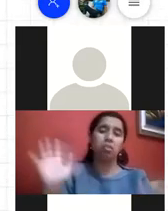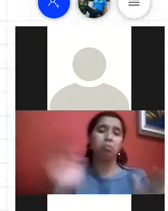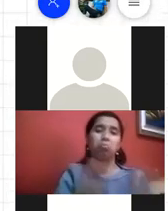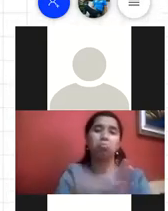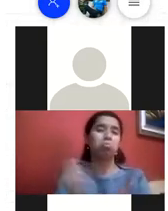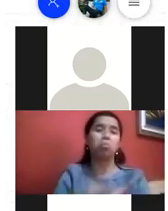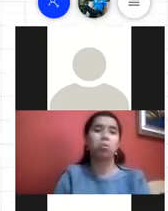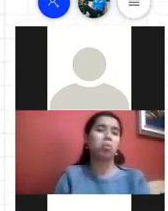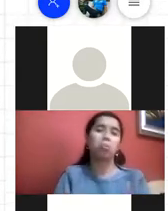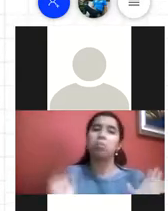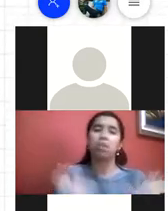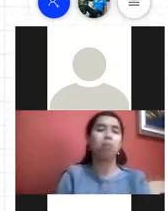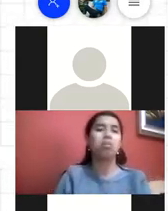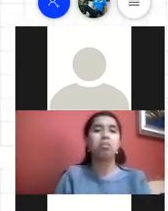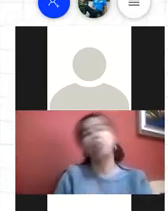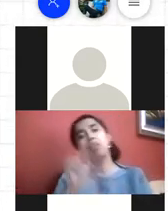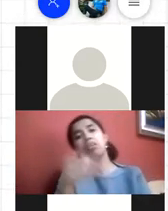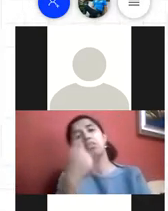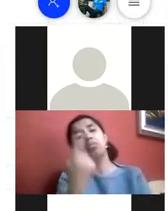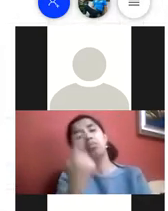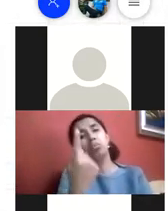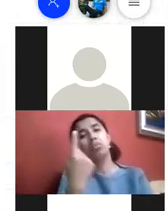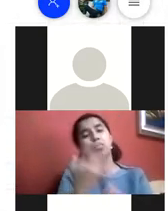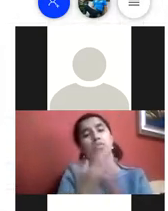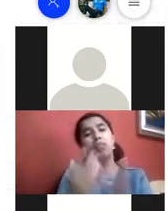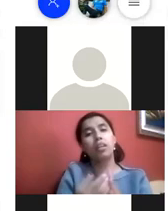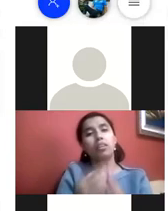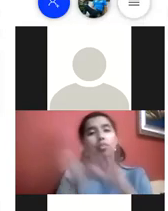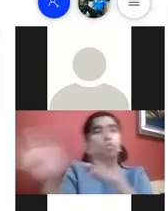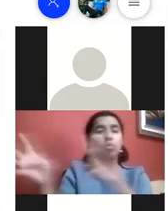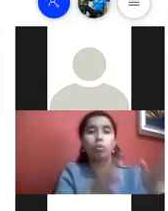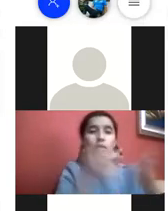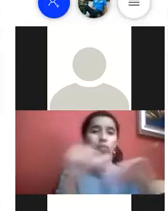Entonces, ahora lo único que falta es ponerlo todo en la página.